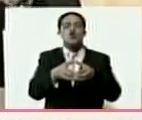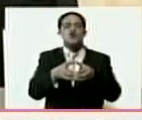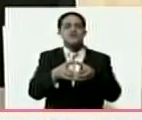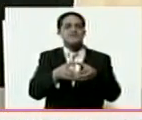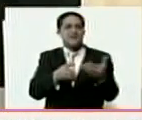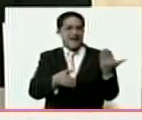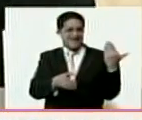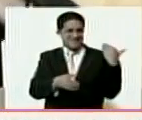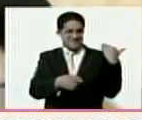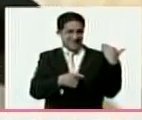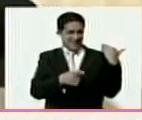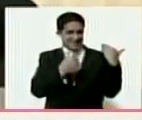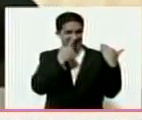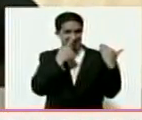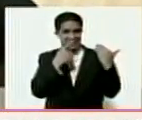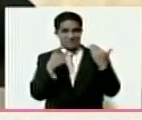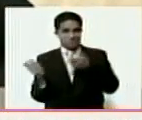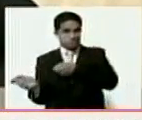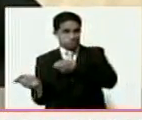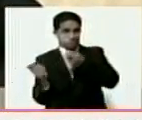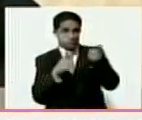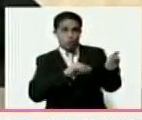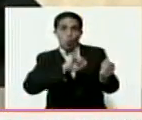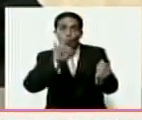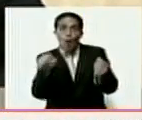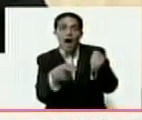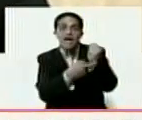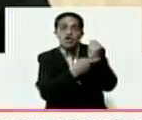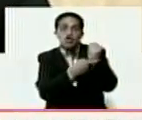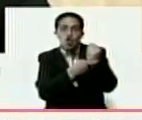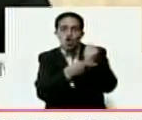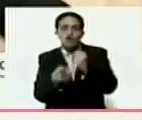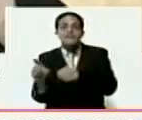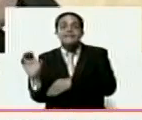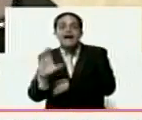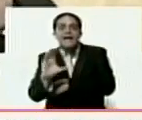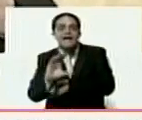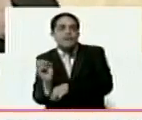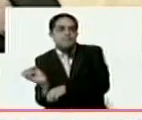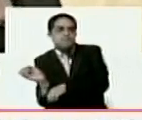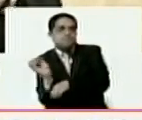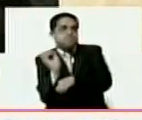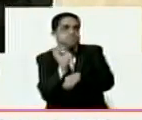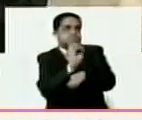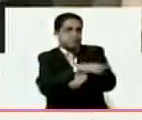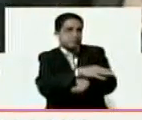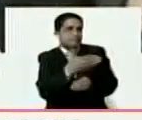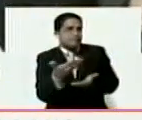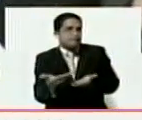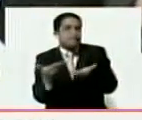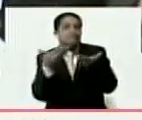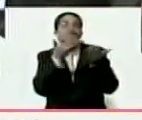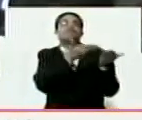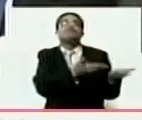bien trasladar al señor Juan Guaidó desde Caracas hasta entregárselo a